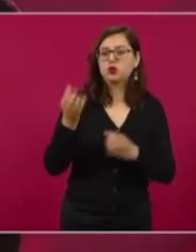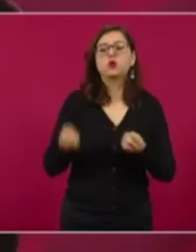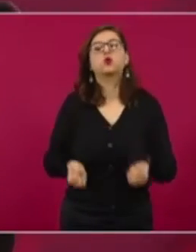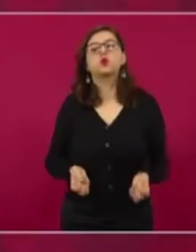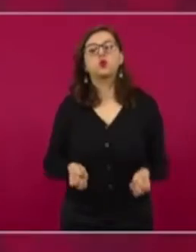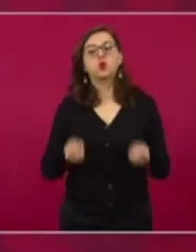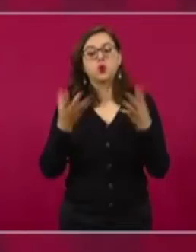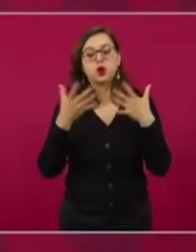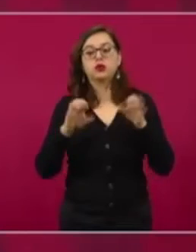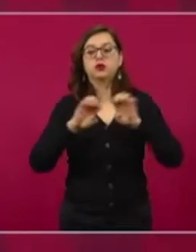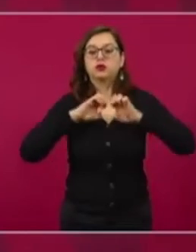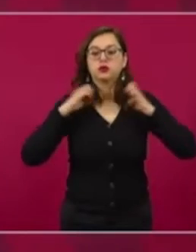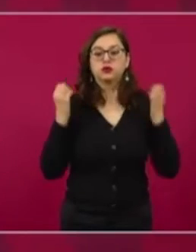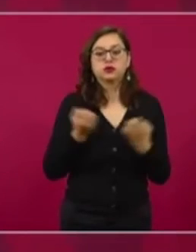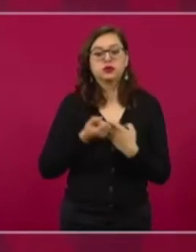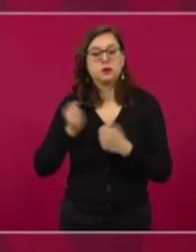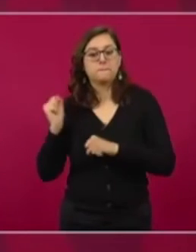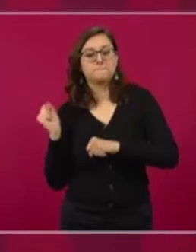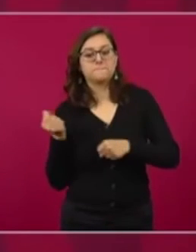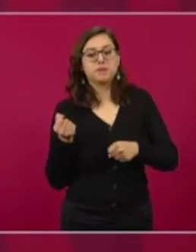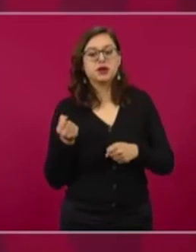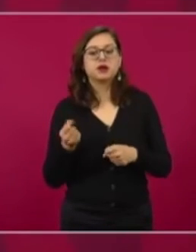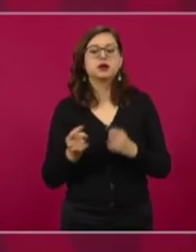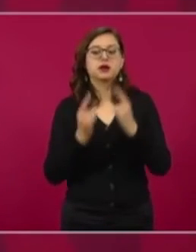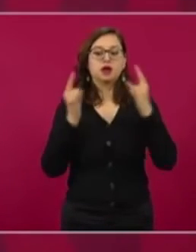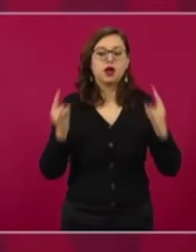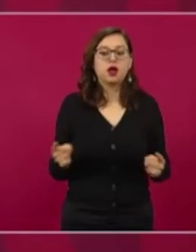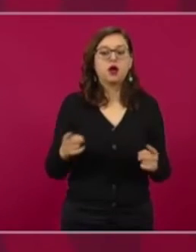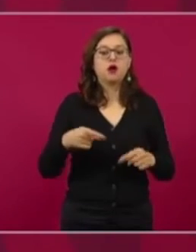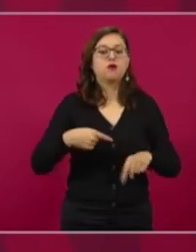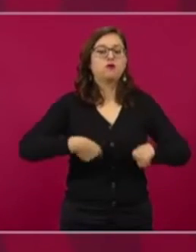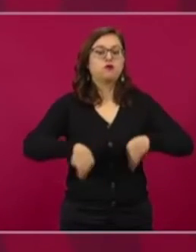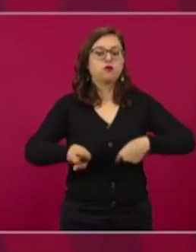de béisbol, de fútbol,